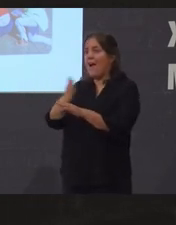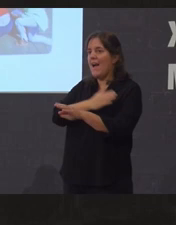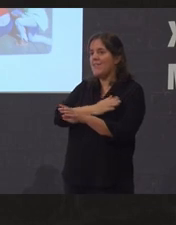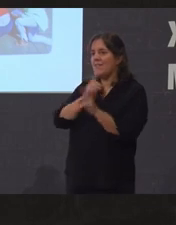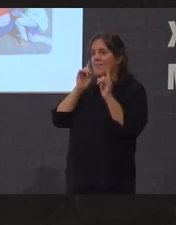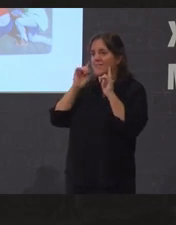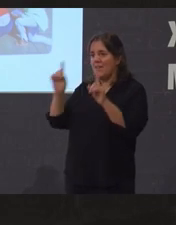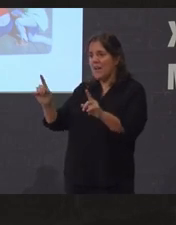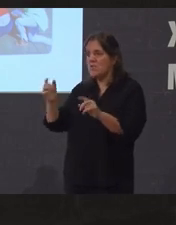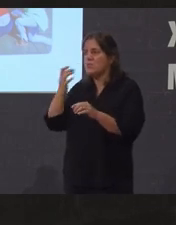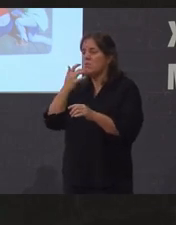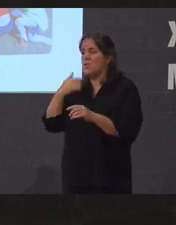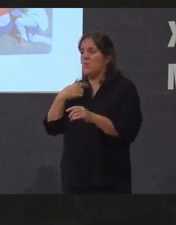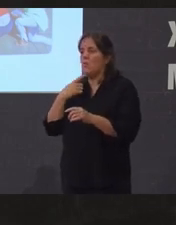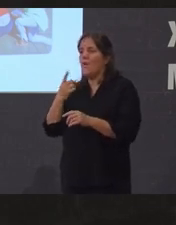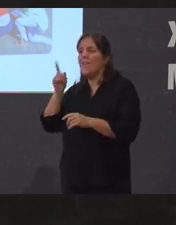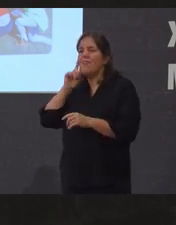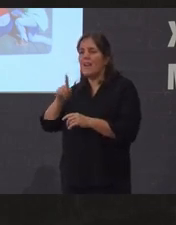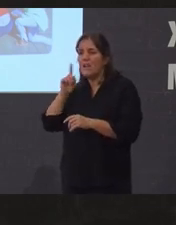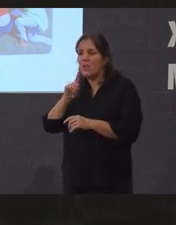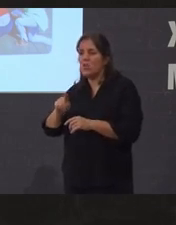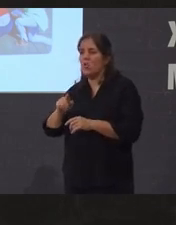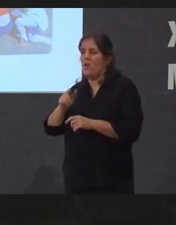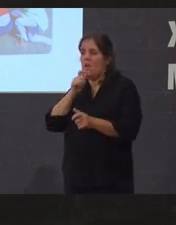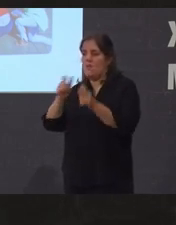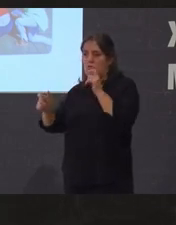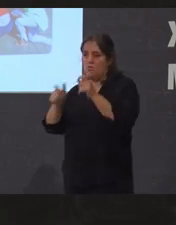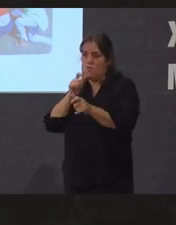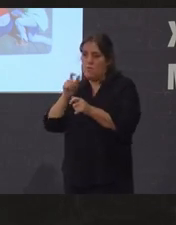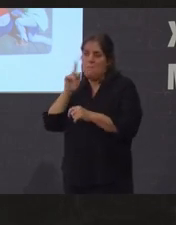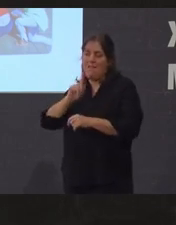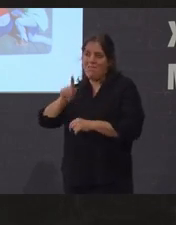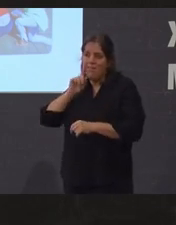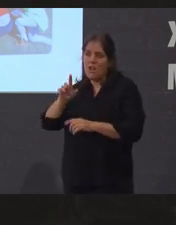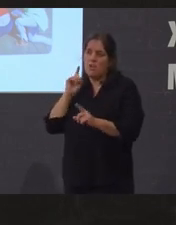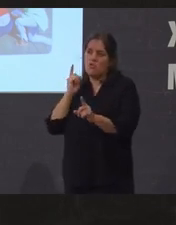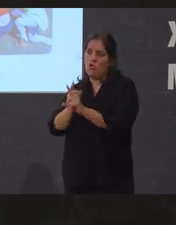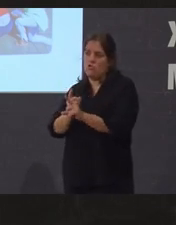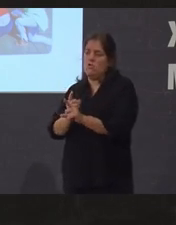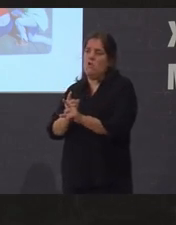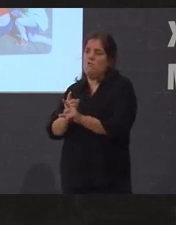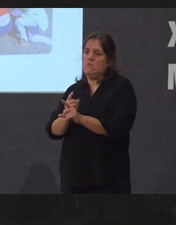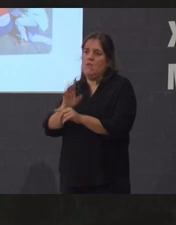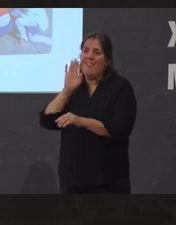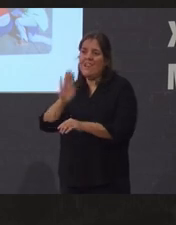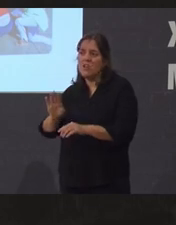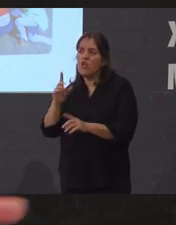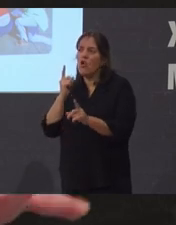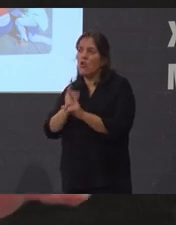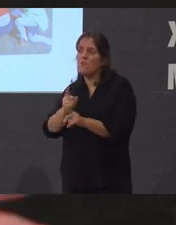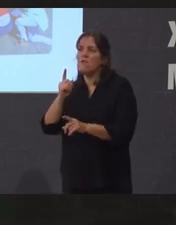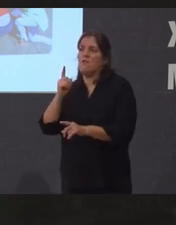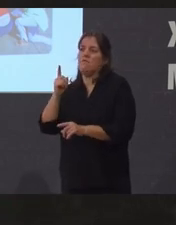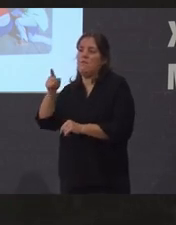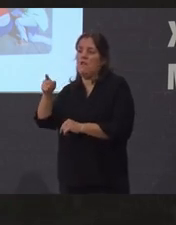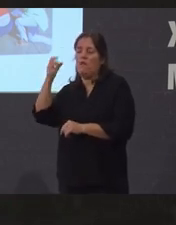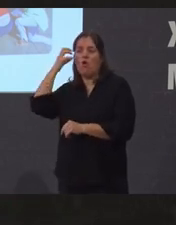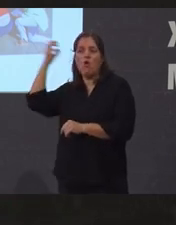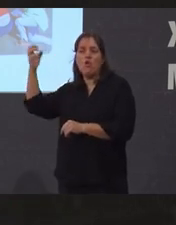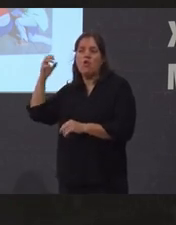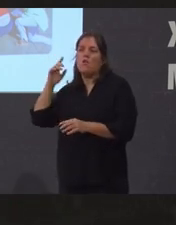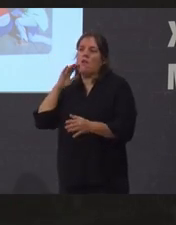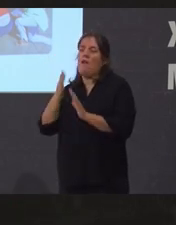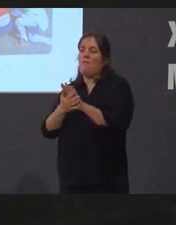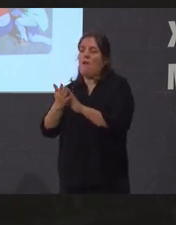o delito de insurias a Coroa. Non existía ese delito, pero o inventaron